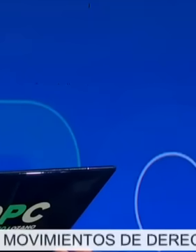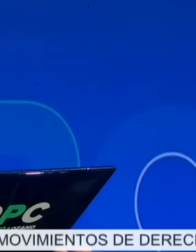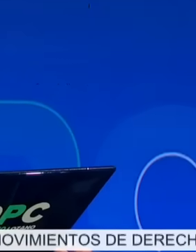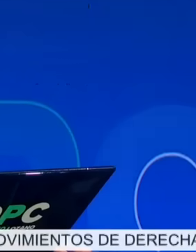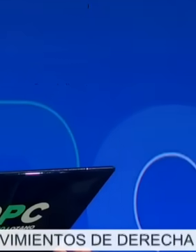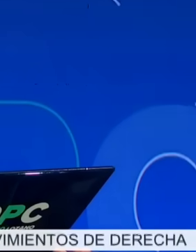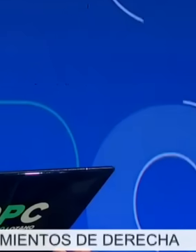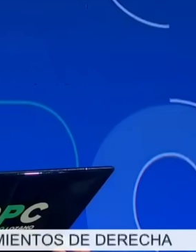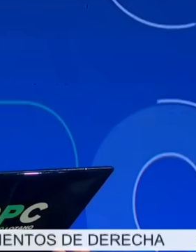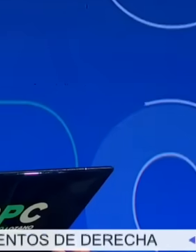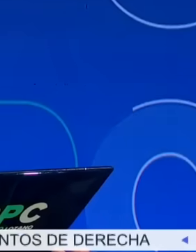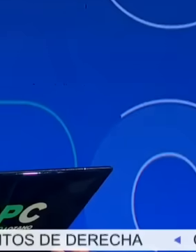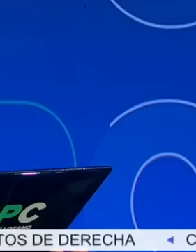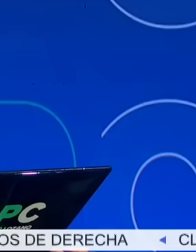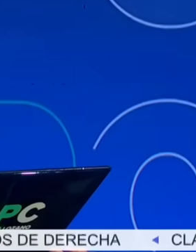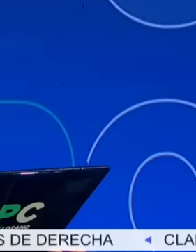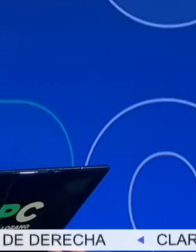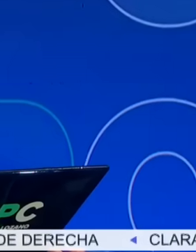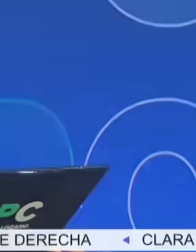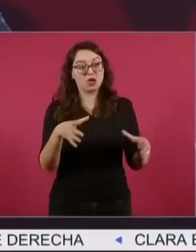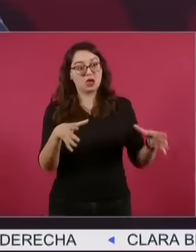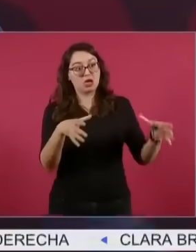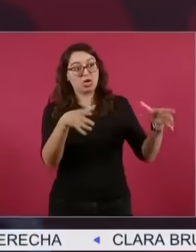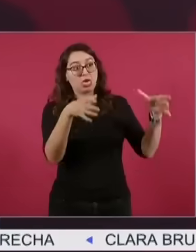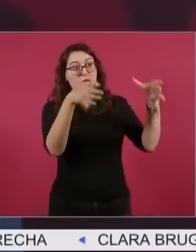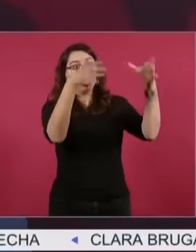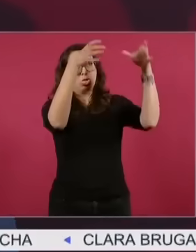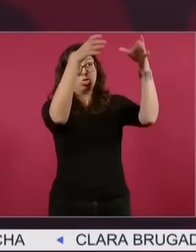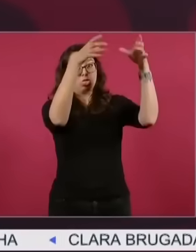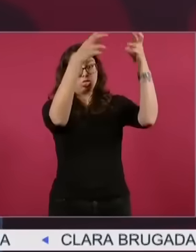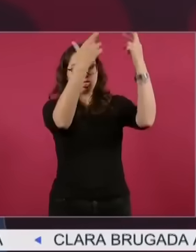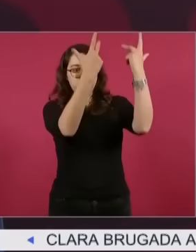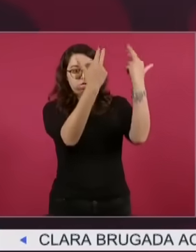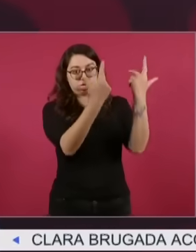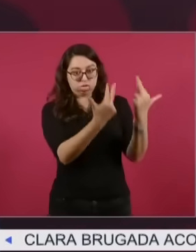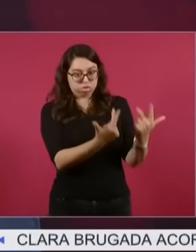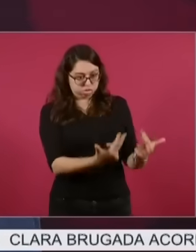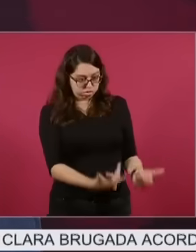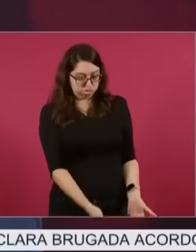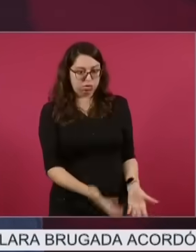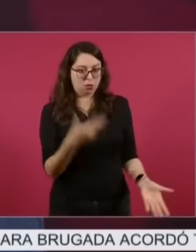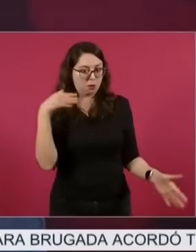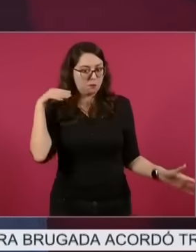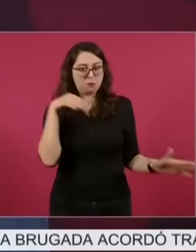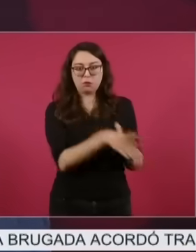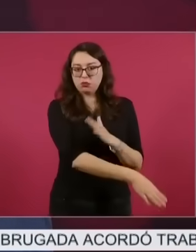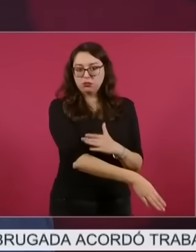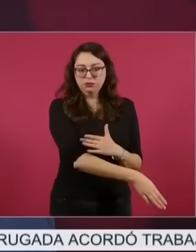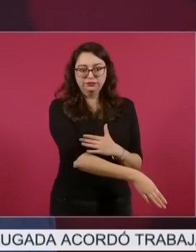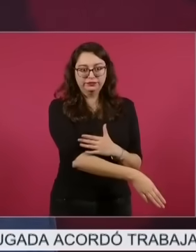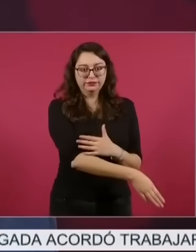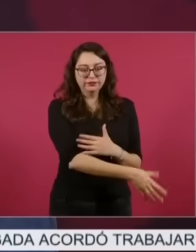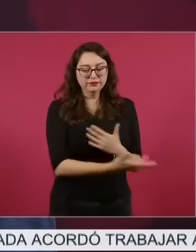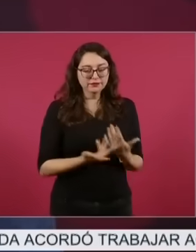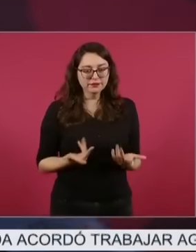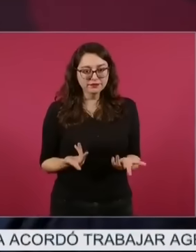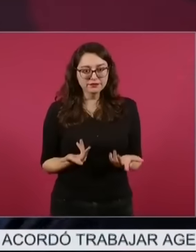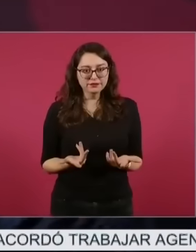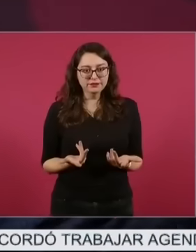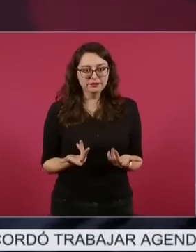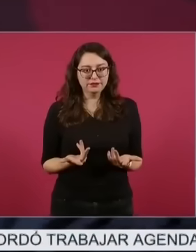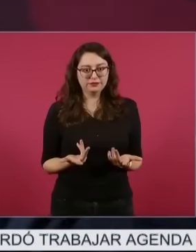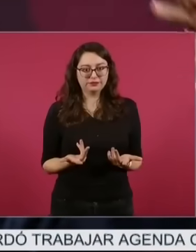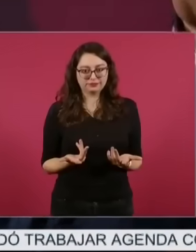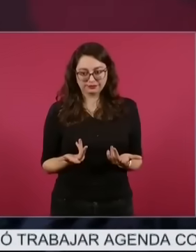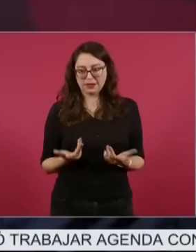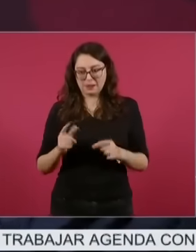platicaba que Javier Milei, el presidente de Argentina, va a venir a México. Así lo confirmó la organización de derecha que lo convoca. El presidente López